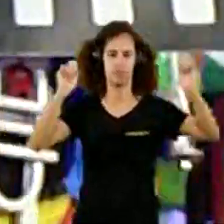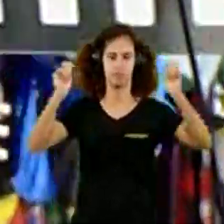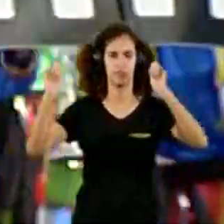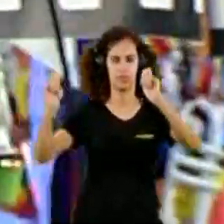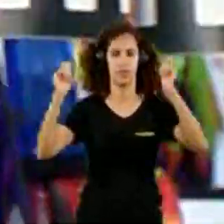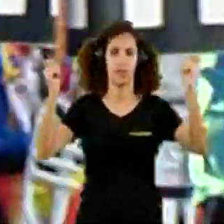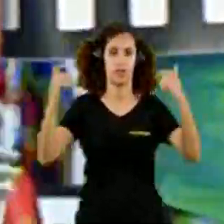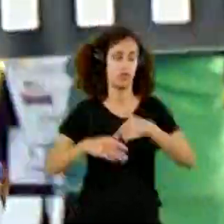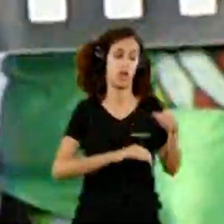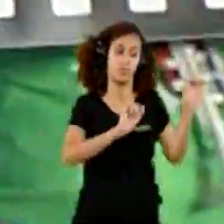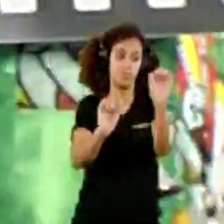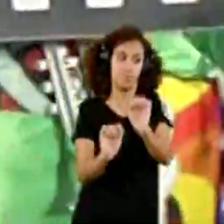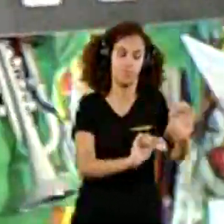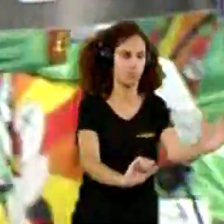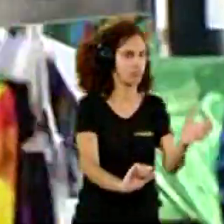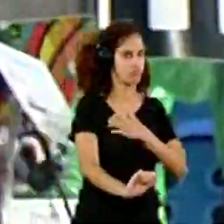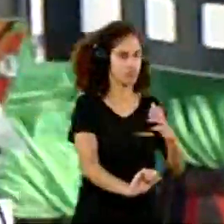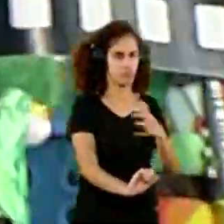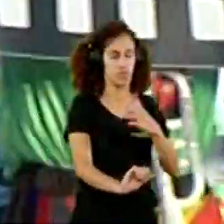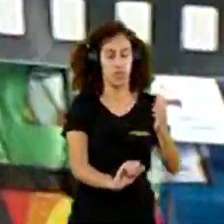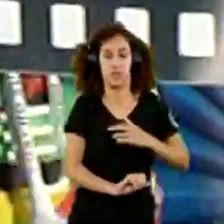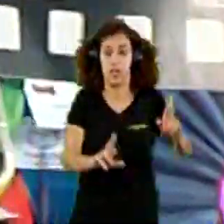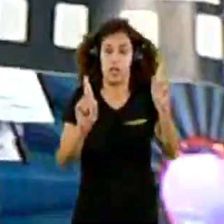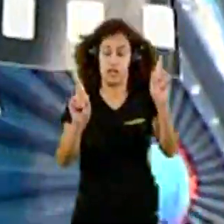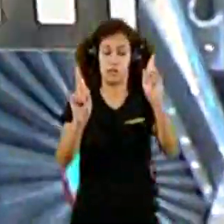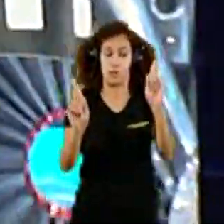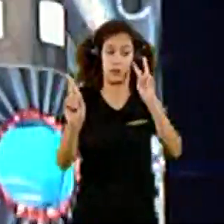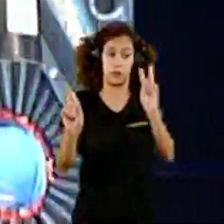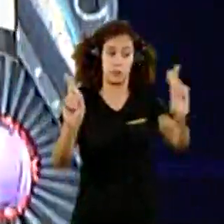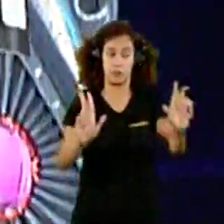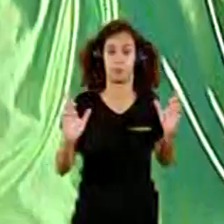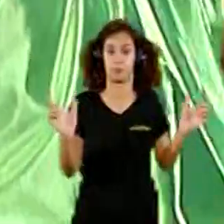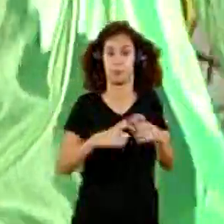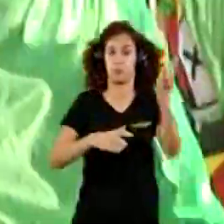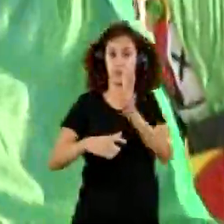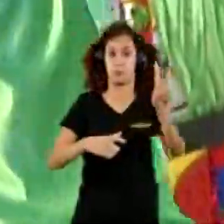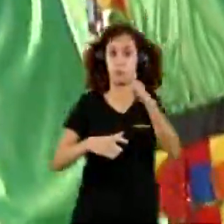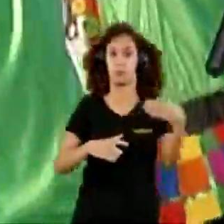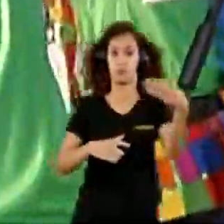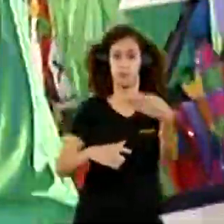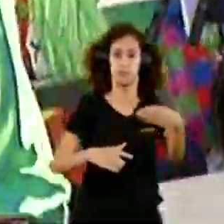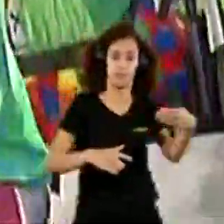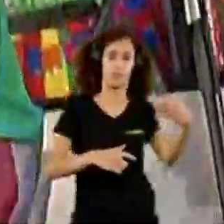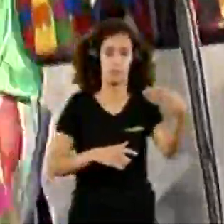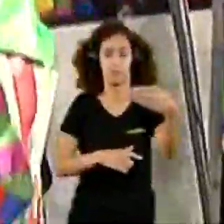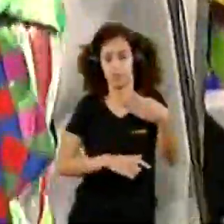puedo defender, tan solo espero verte en segunda